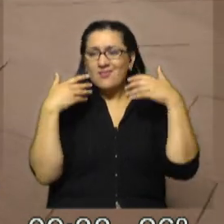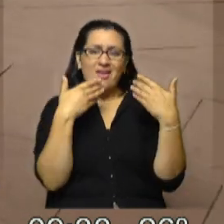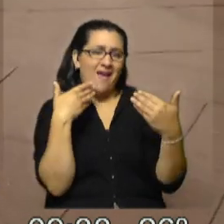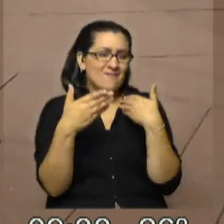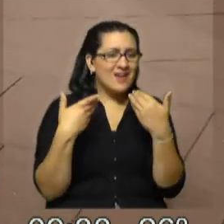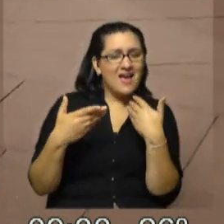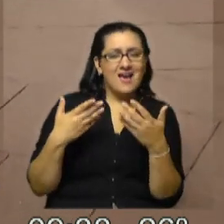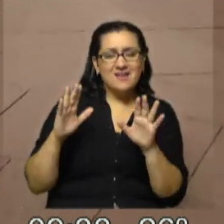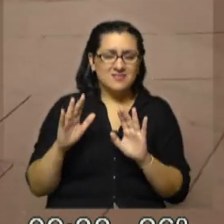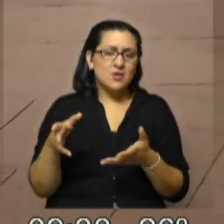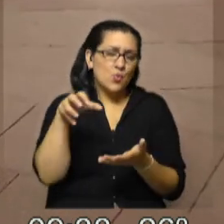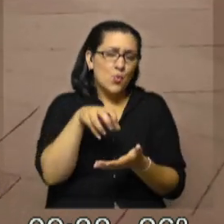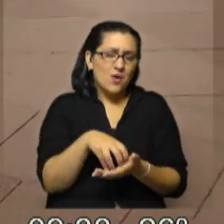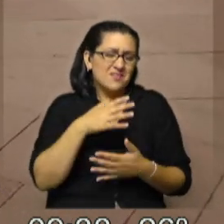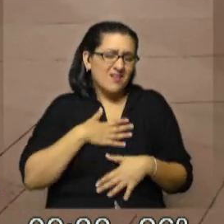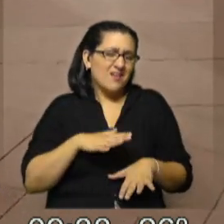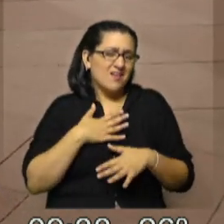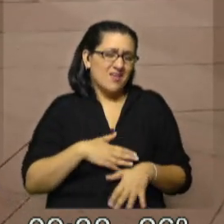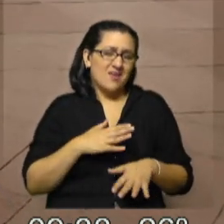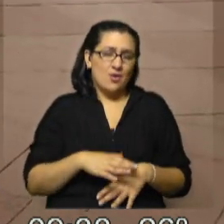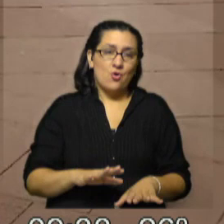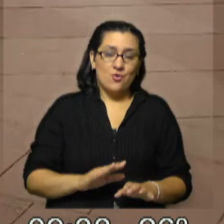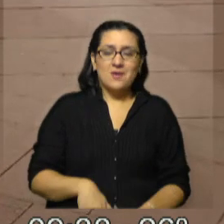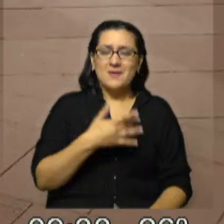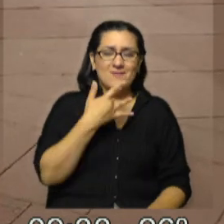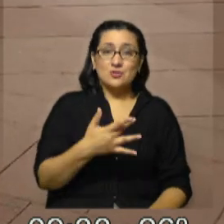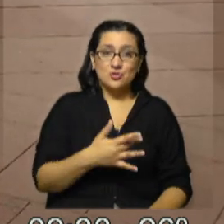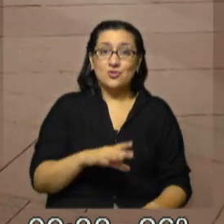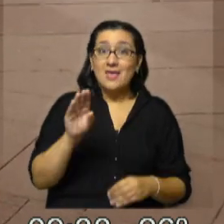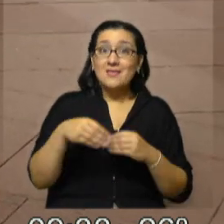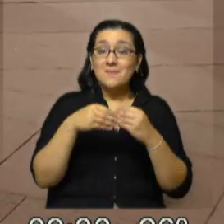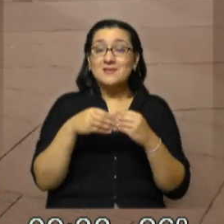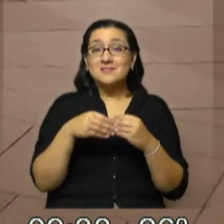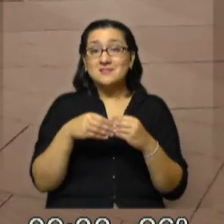de estar en un espacio de nuestra ciudad que es realmente maravilloso, y además